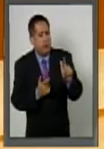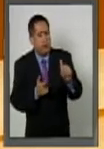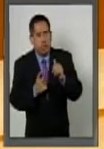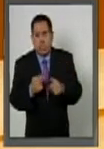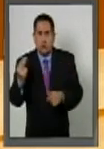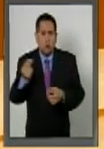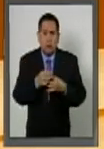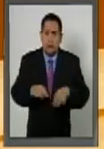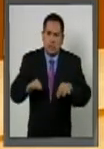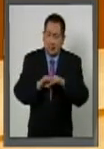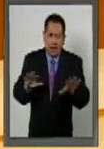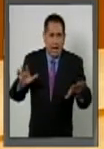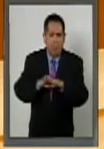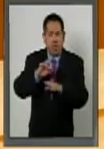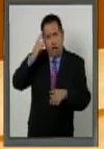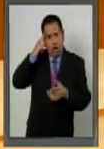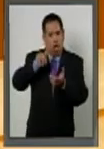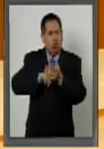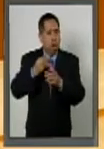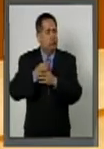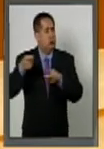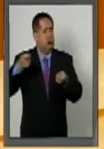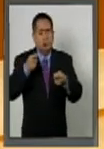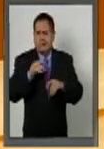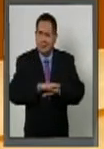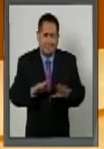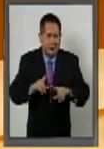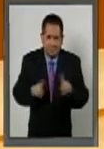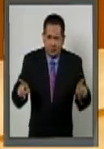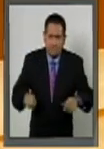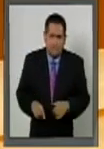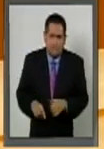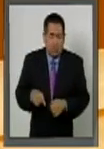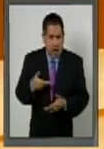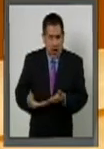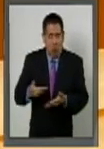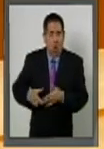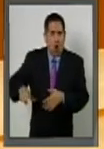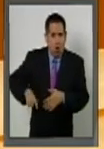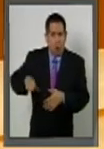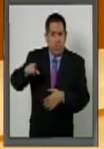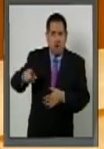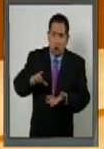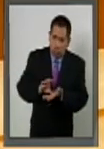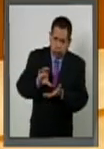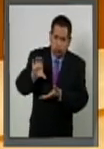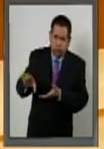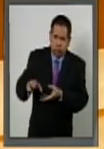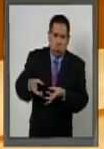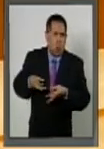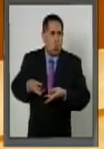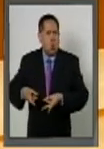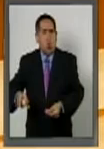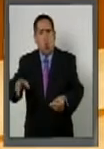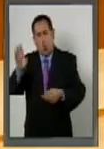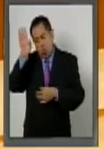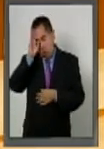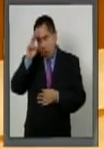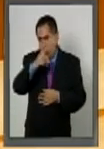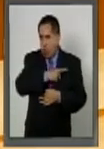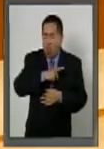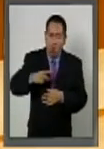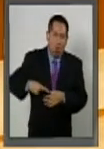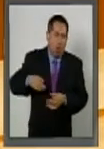la lógica neoliberal de nuestra economía. Este gobierno ha tenido recursos como nunca y nos está dejando